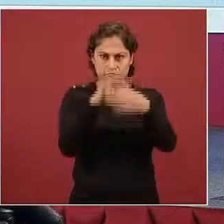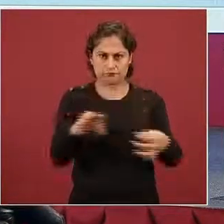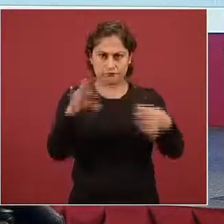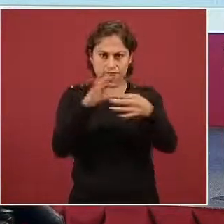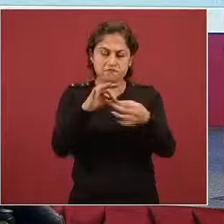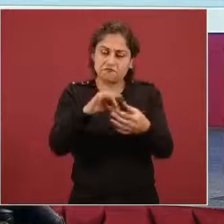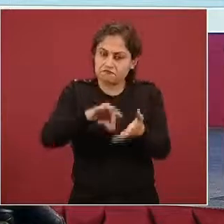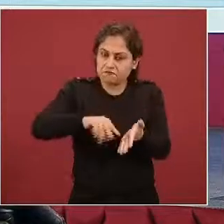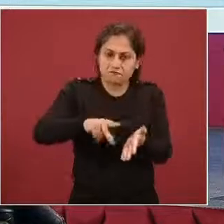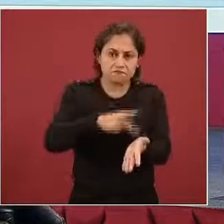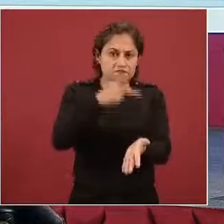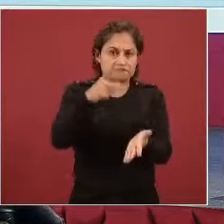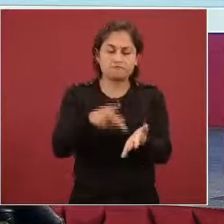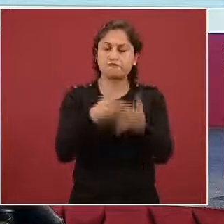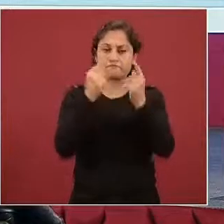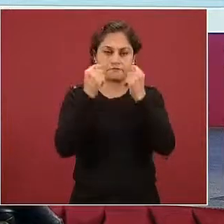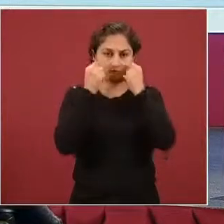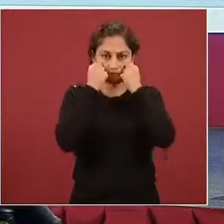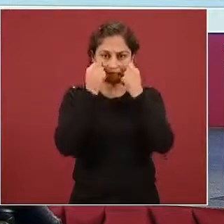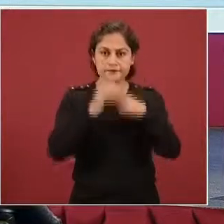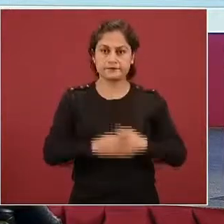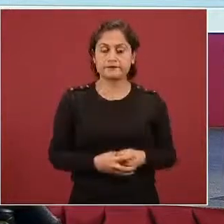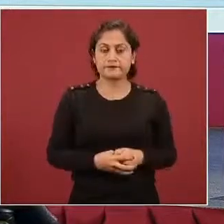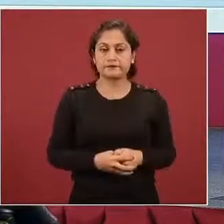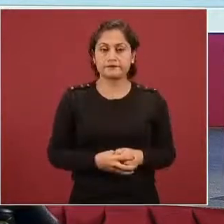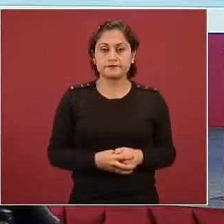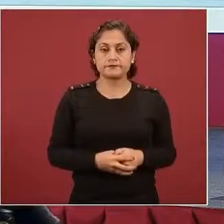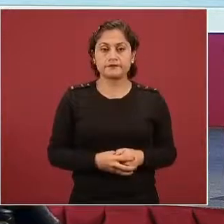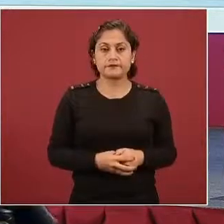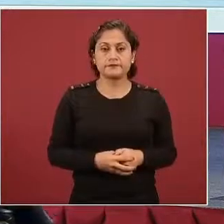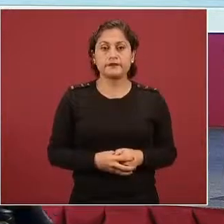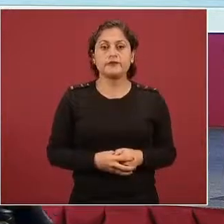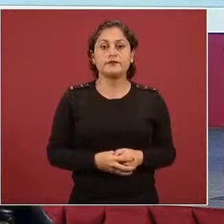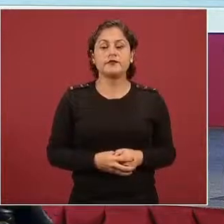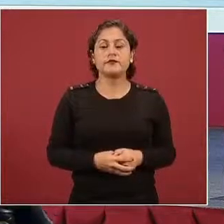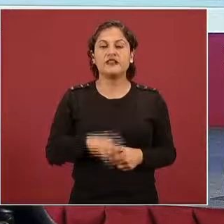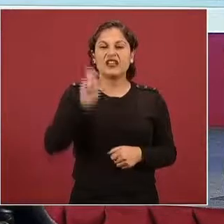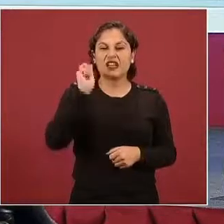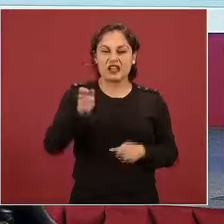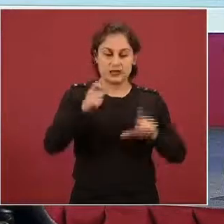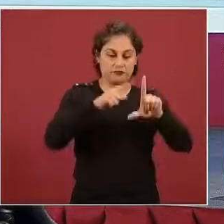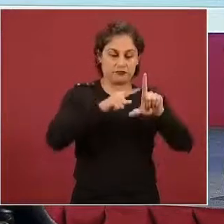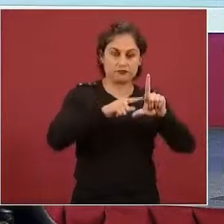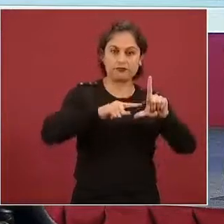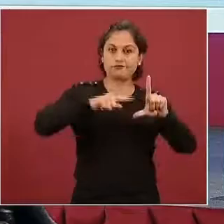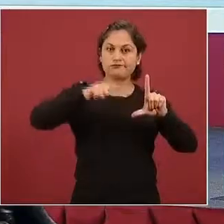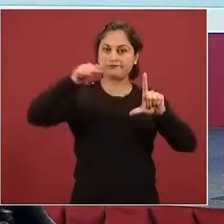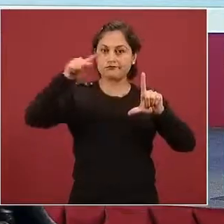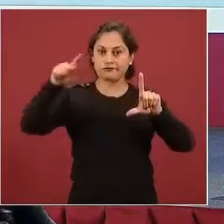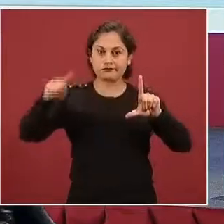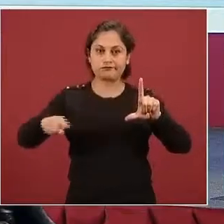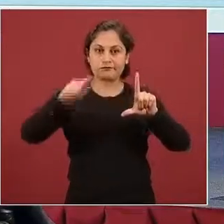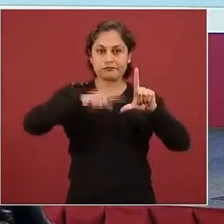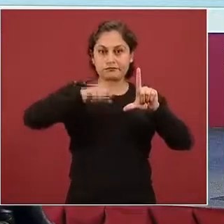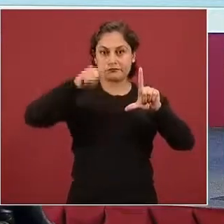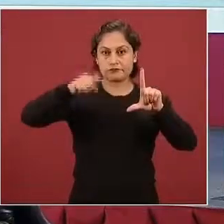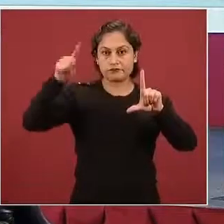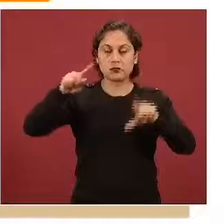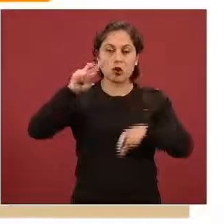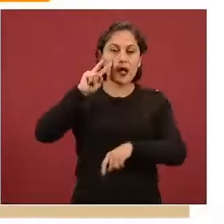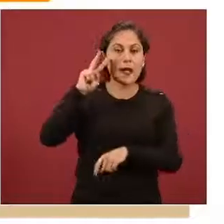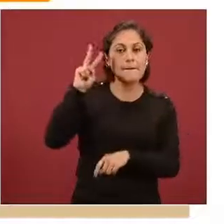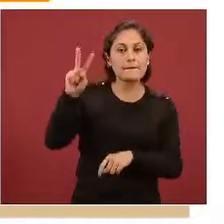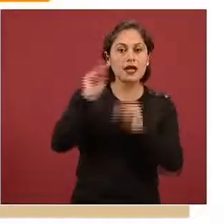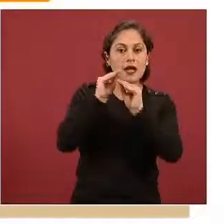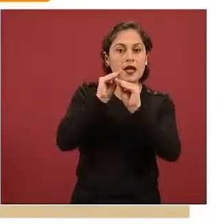incorporar a cualquier persona que nunca haya visto una curva epidémica. Una curva epidémica es una gráfica, es un dibujo, una representación visual de